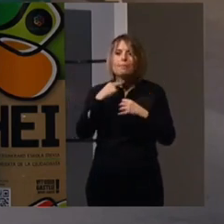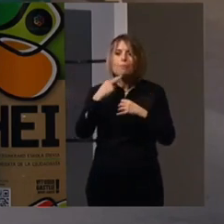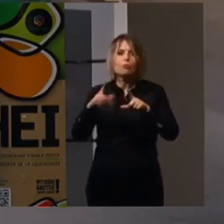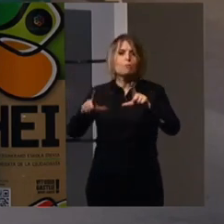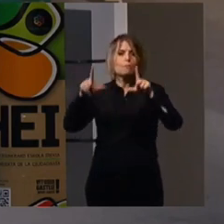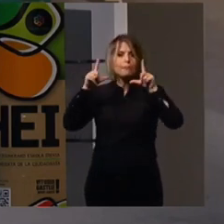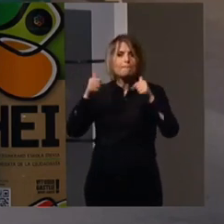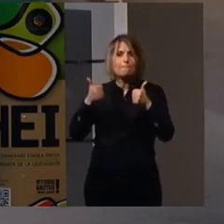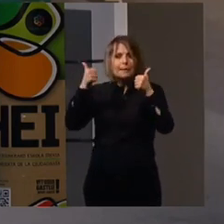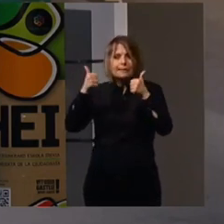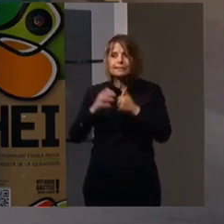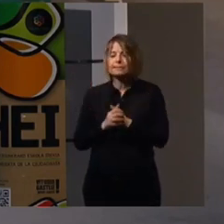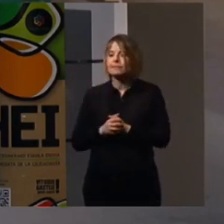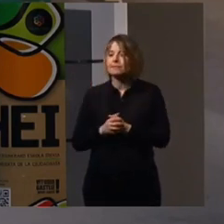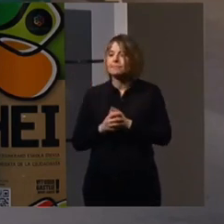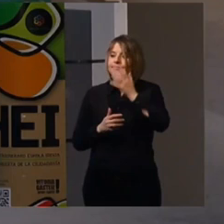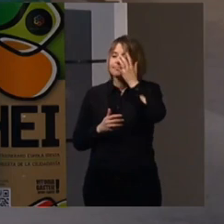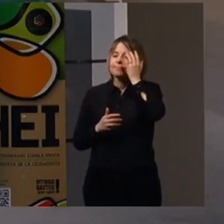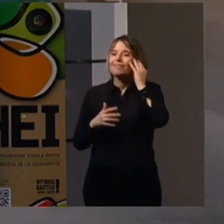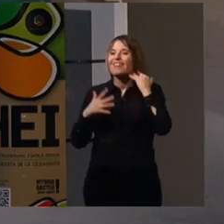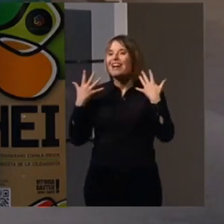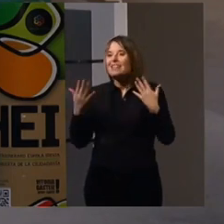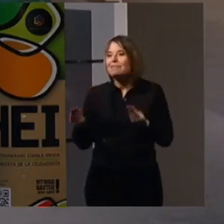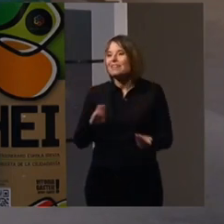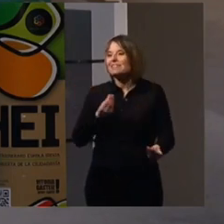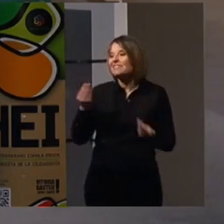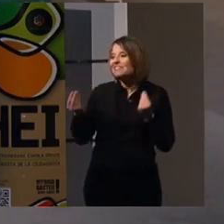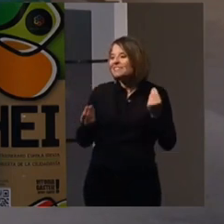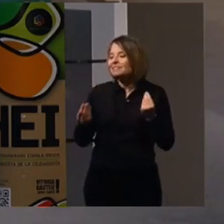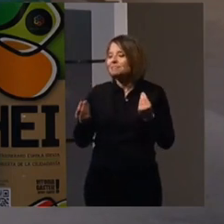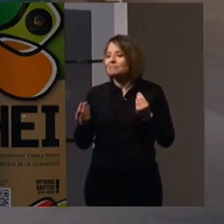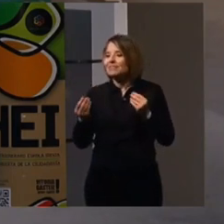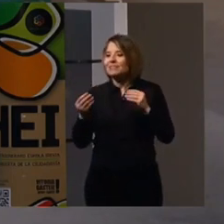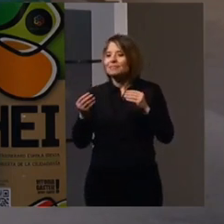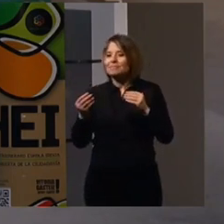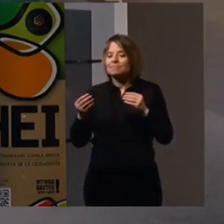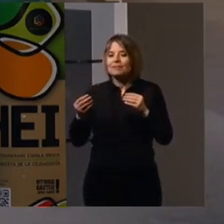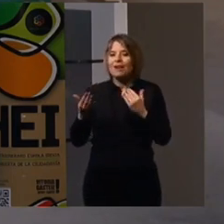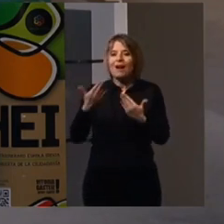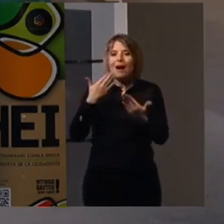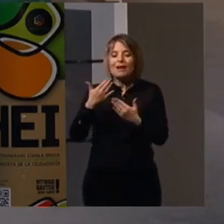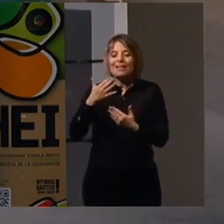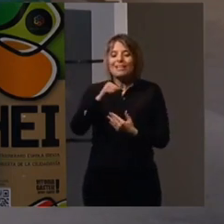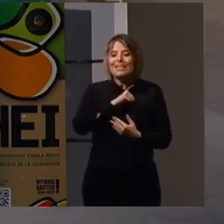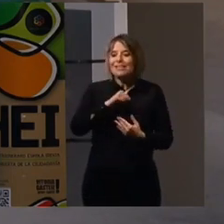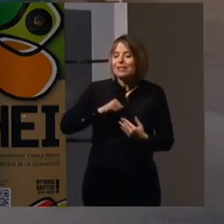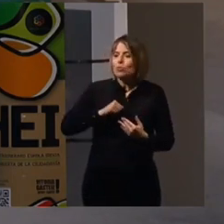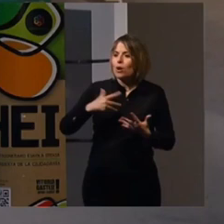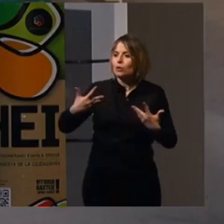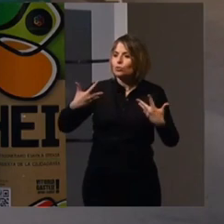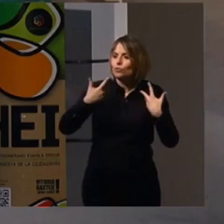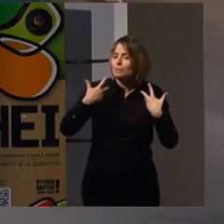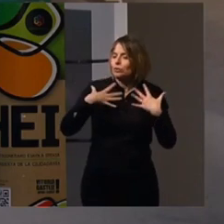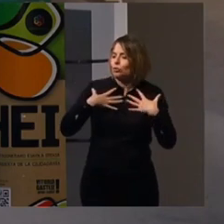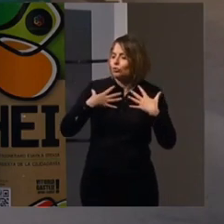más foco. Pero además de eso, nos chirreaba un poco esta forma como tan individualista de hablar del sufrimiento psíquico y de hablar de la